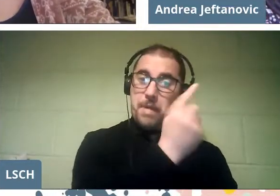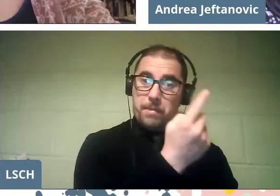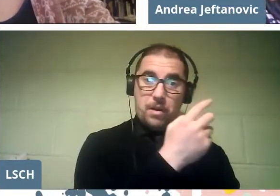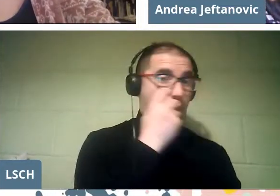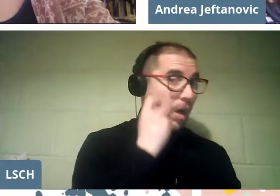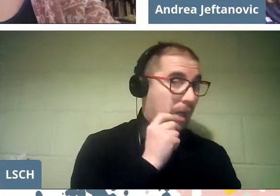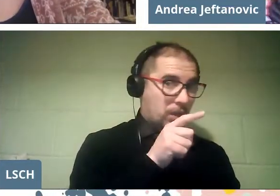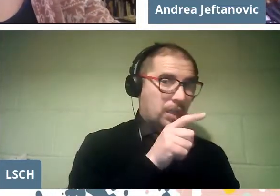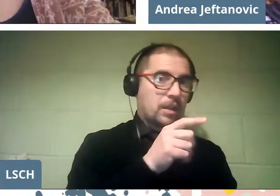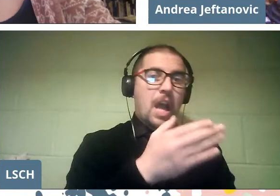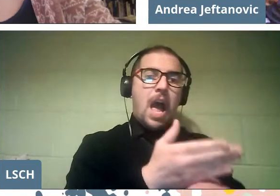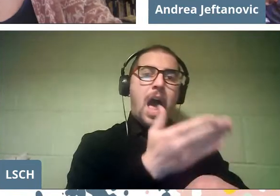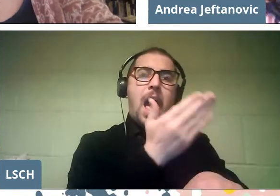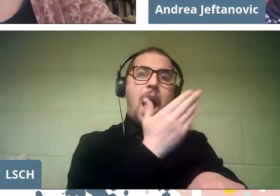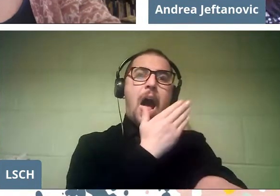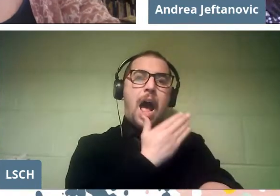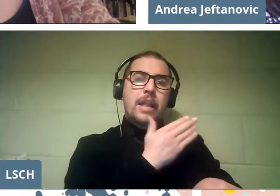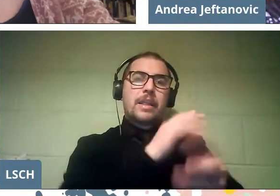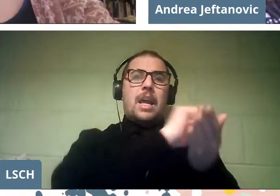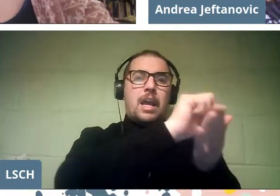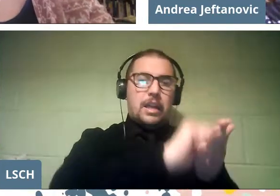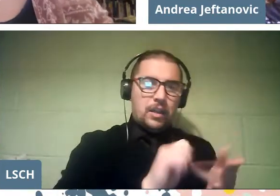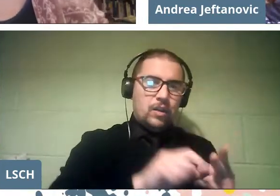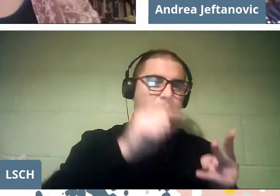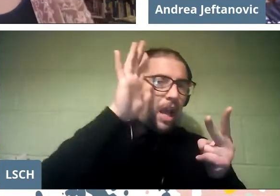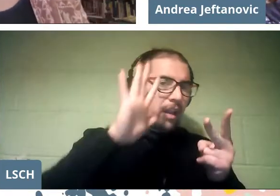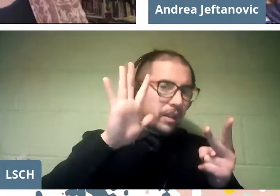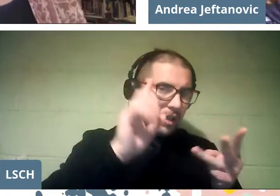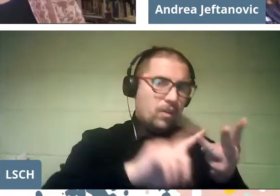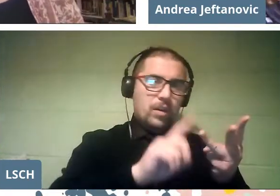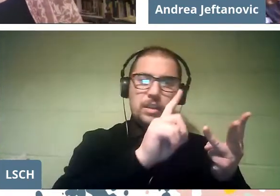las precursoras, tanto escritoras, teóricas,